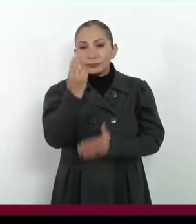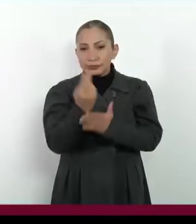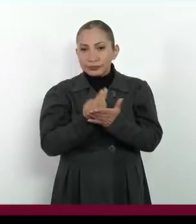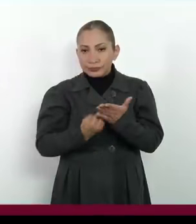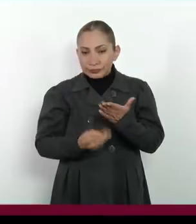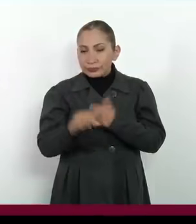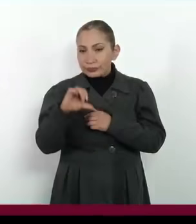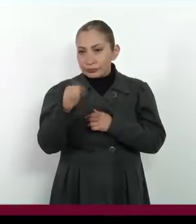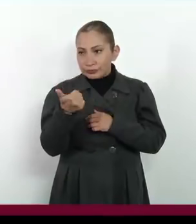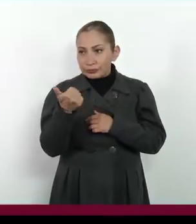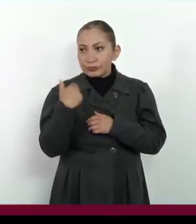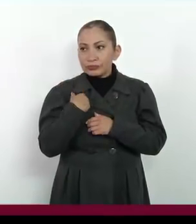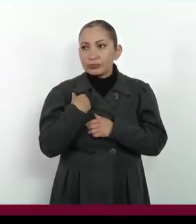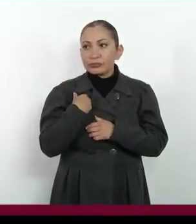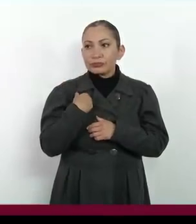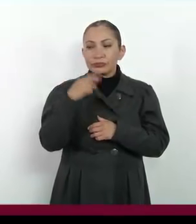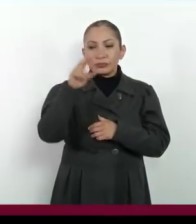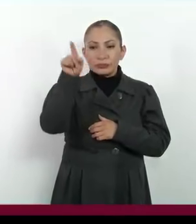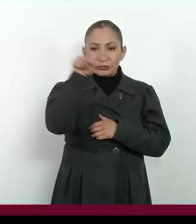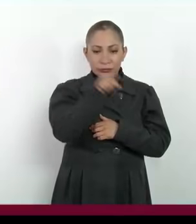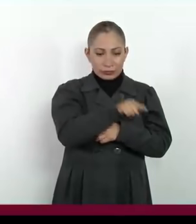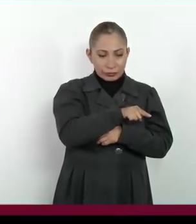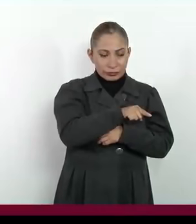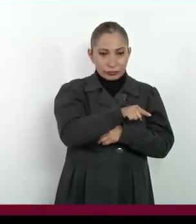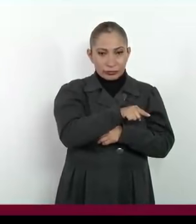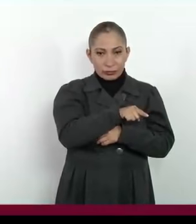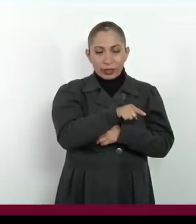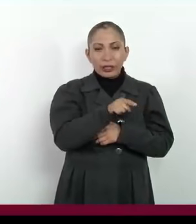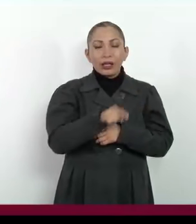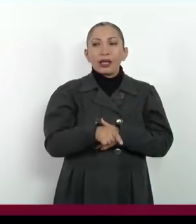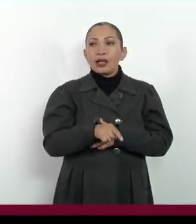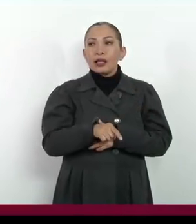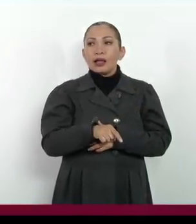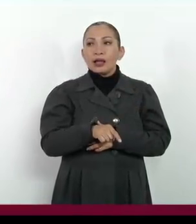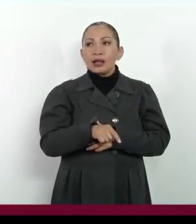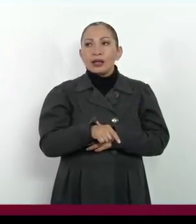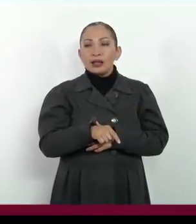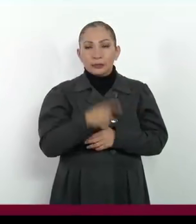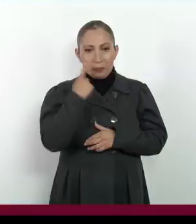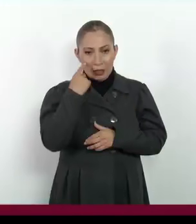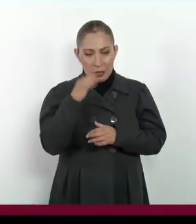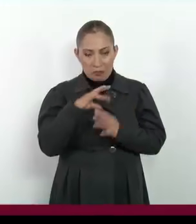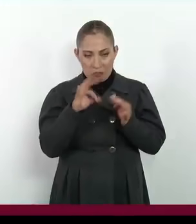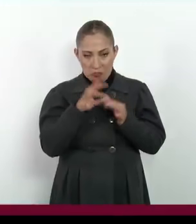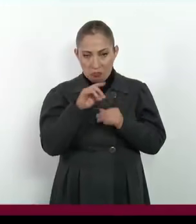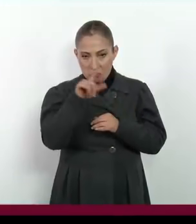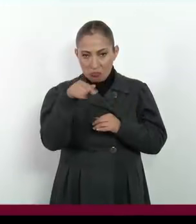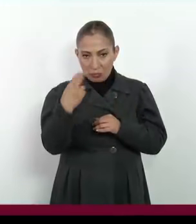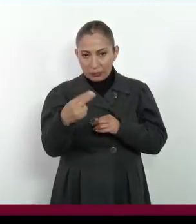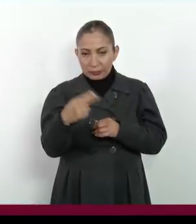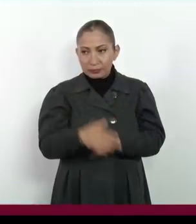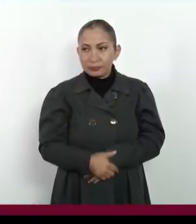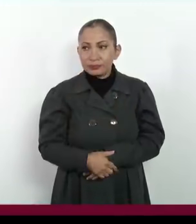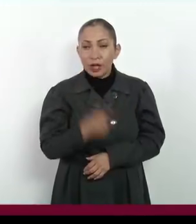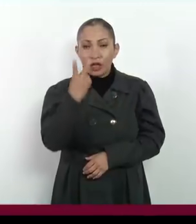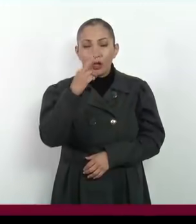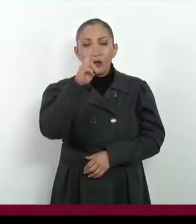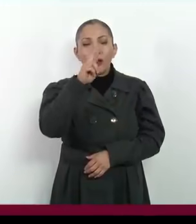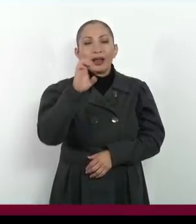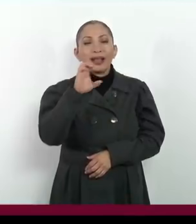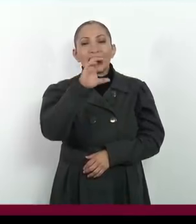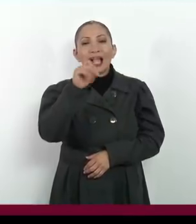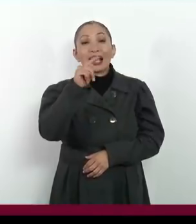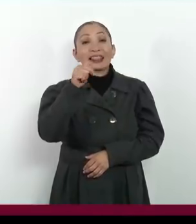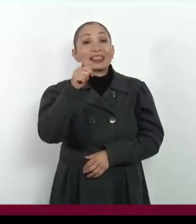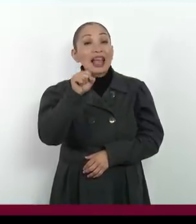también unas rectas que se van a llamar asíntotas. Y ahorita digo, ¿por qué se van a llamar así? Entonces, tengo dos